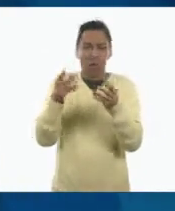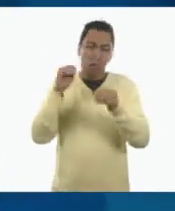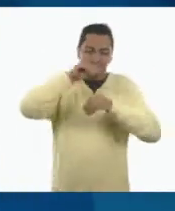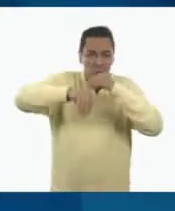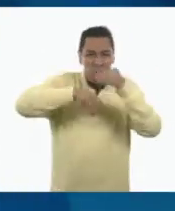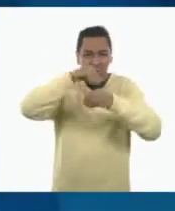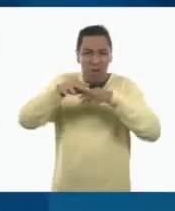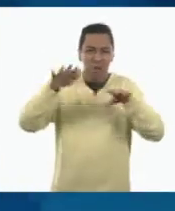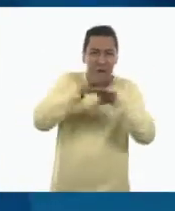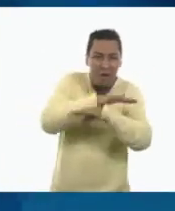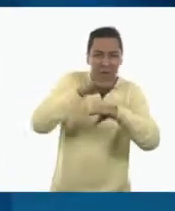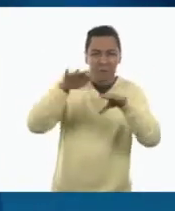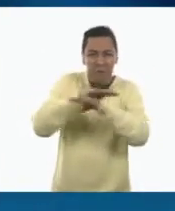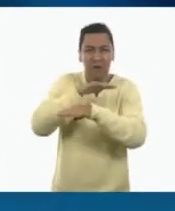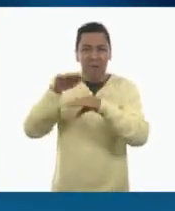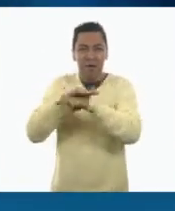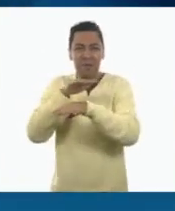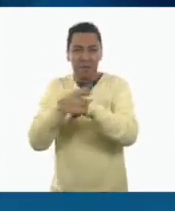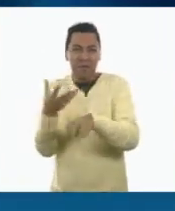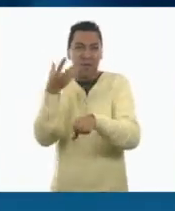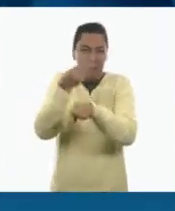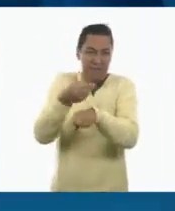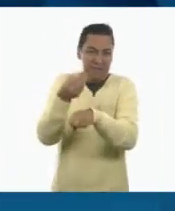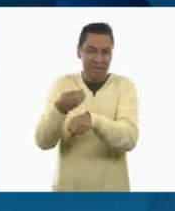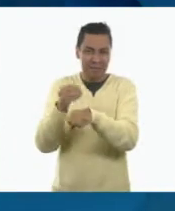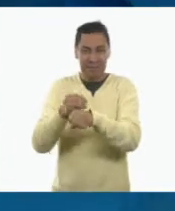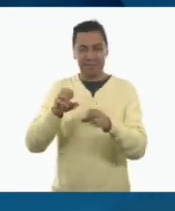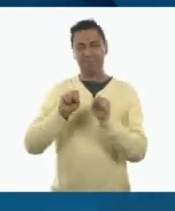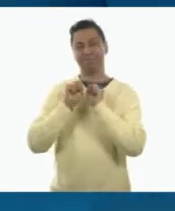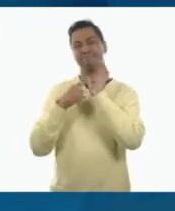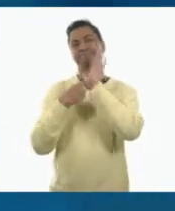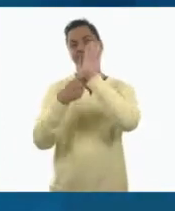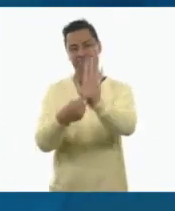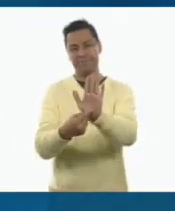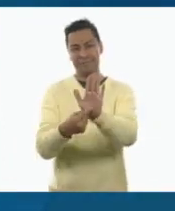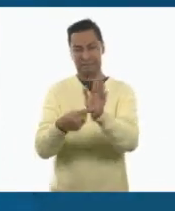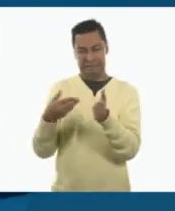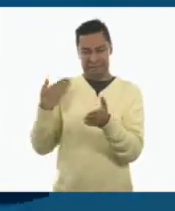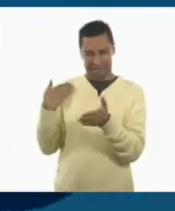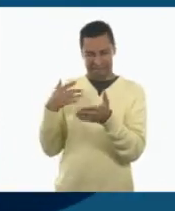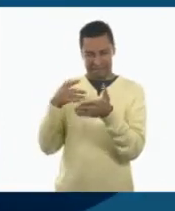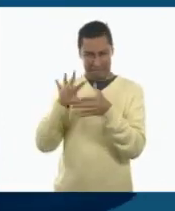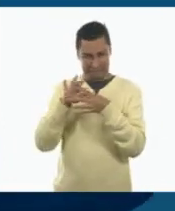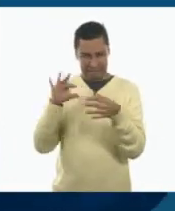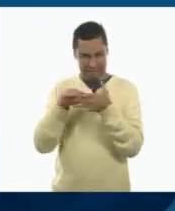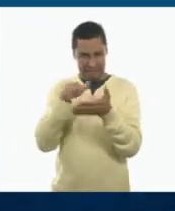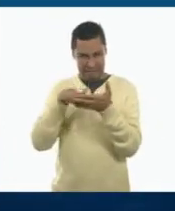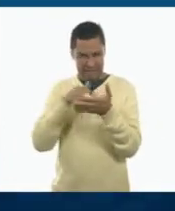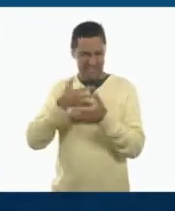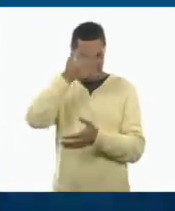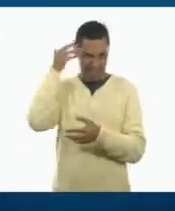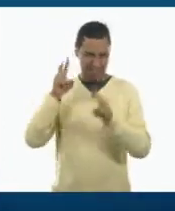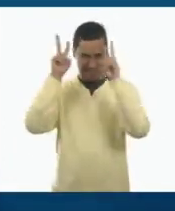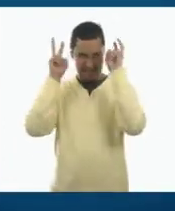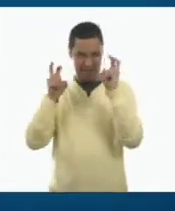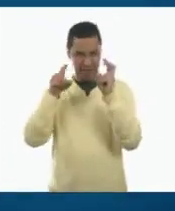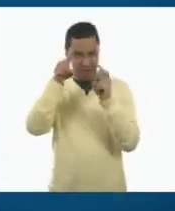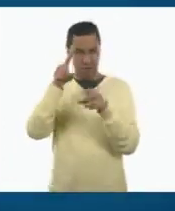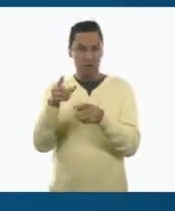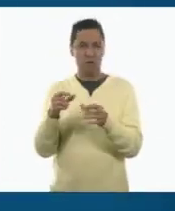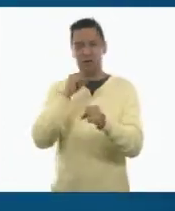se escriben y se reescriben. Esta que acabamos de leer la puedes encontrar en la web en una versión incluso